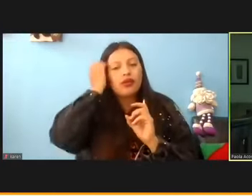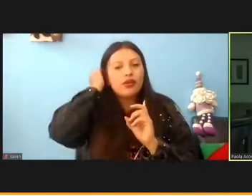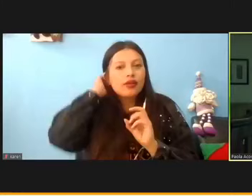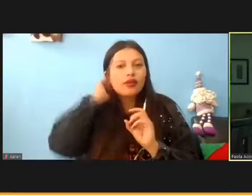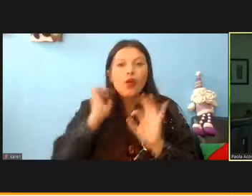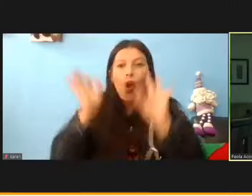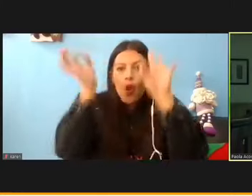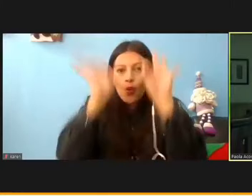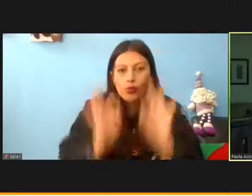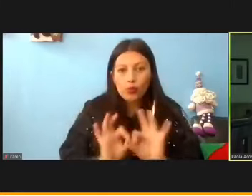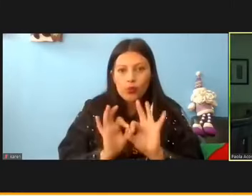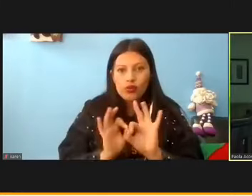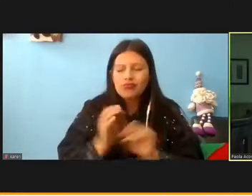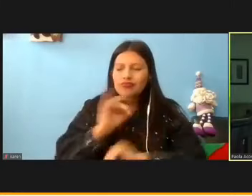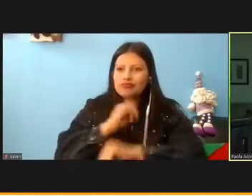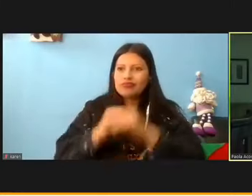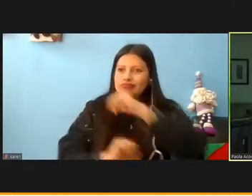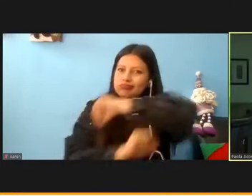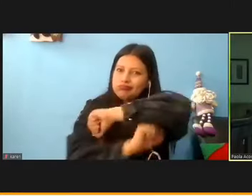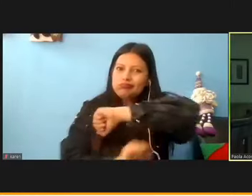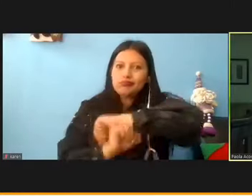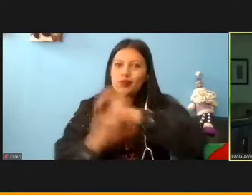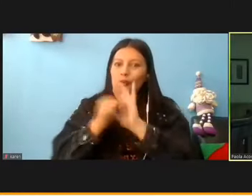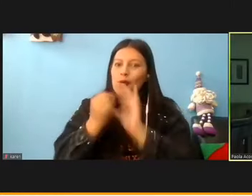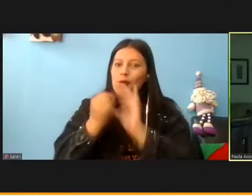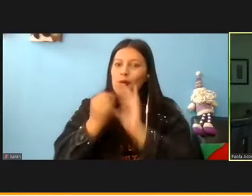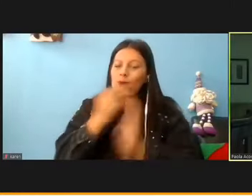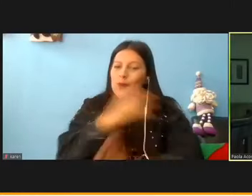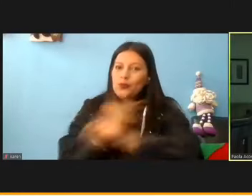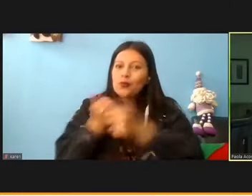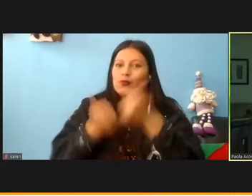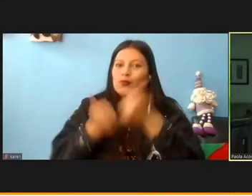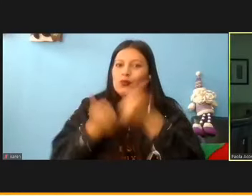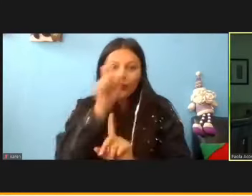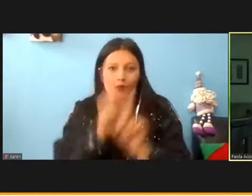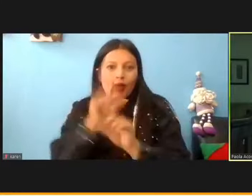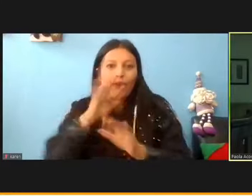organizativas fortalecidas que empoderan la articulación de actores